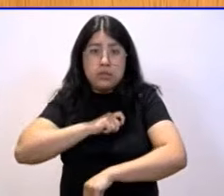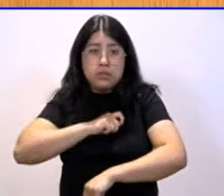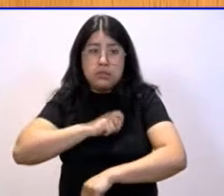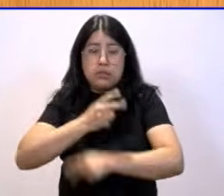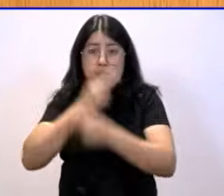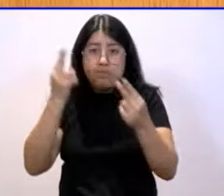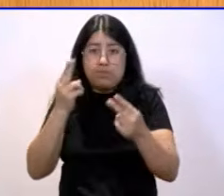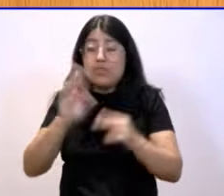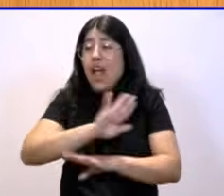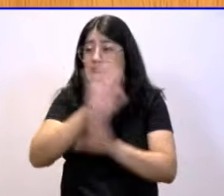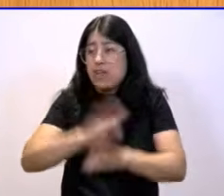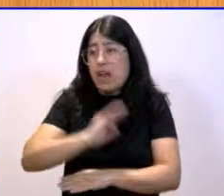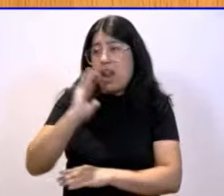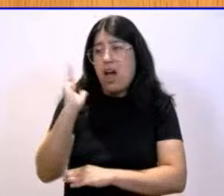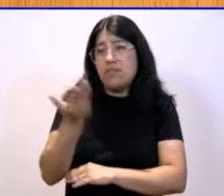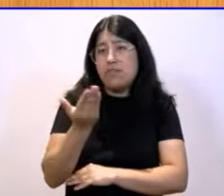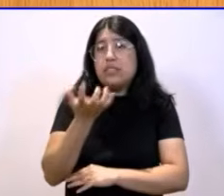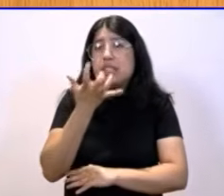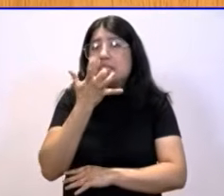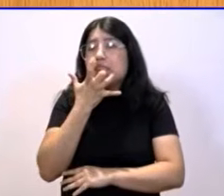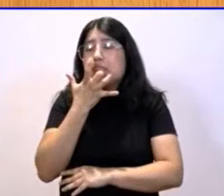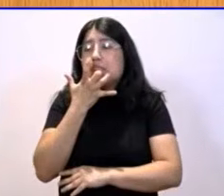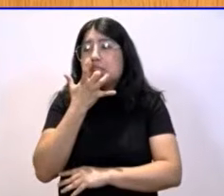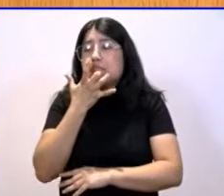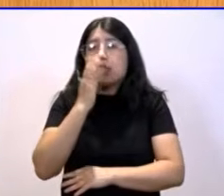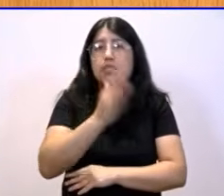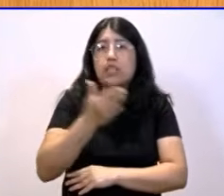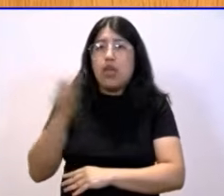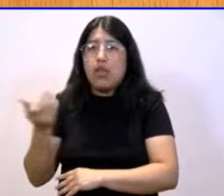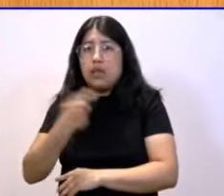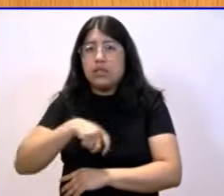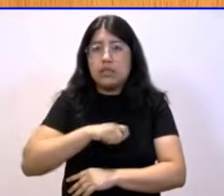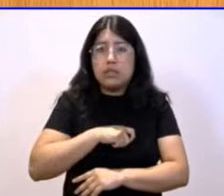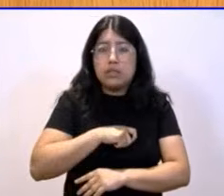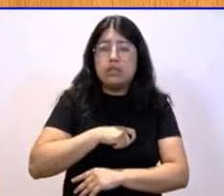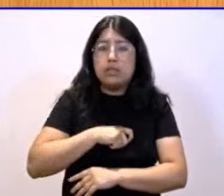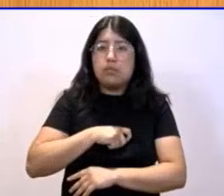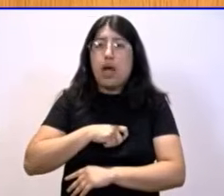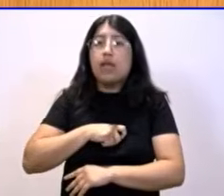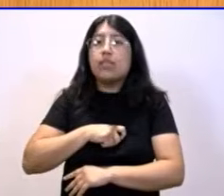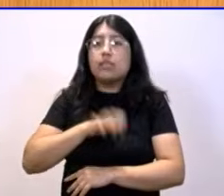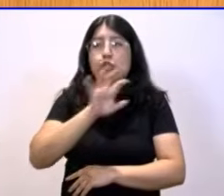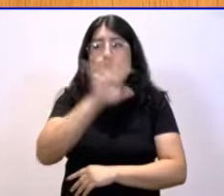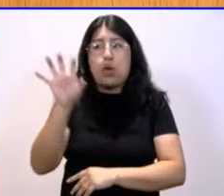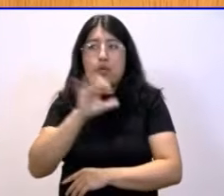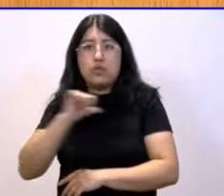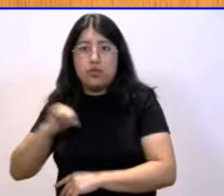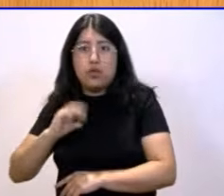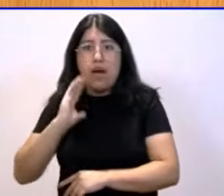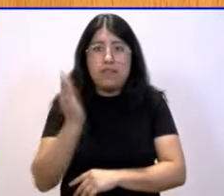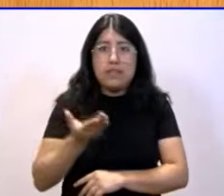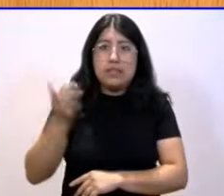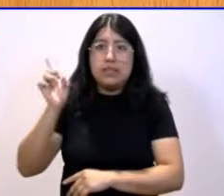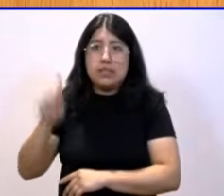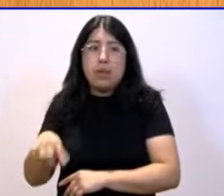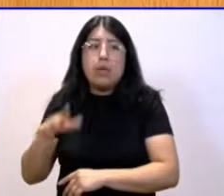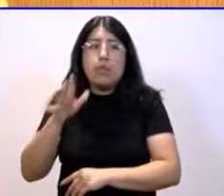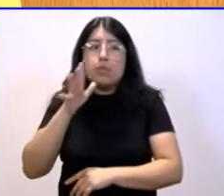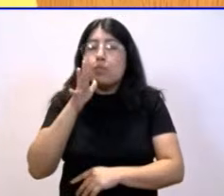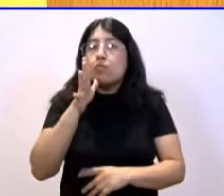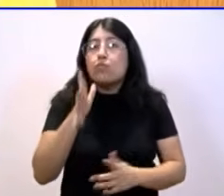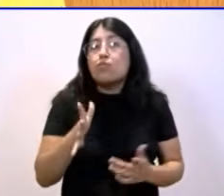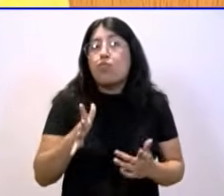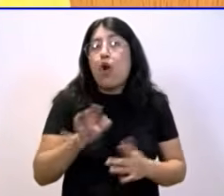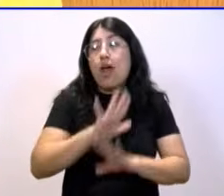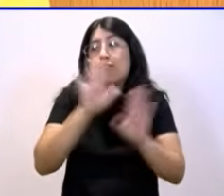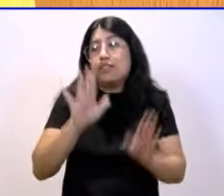a repercutirlo en el caso de que se impongan sanciones a España, que lo va a repercutir a las comunidades autónomas, porque supuestamente es de allí de donde viene